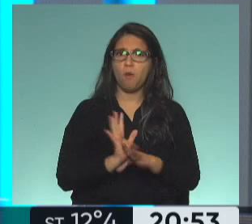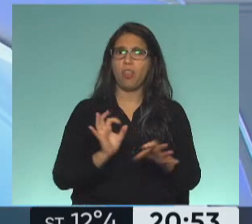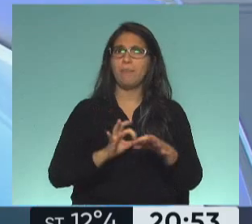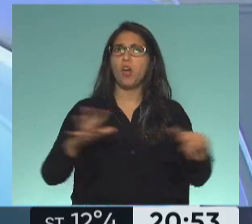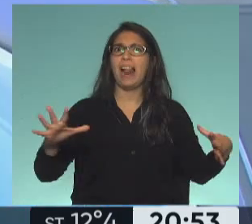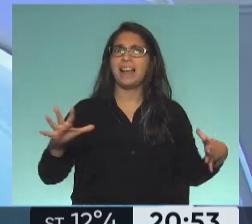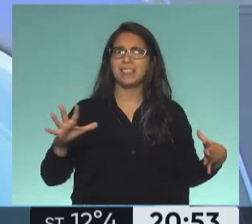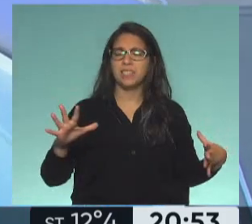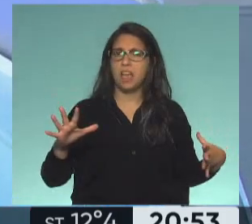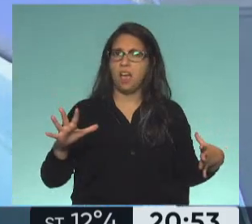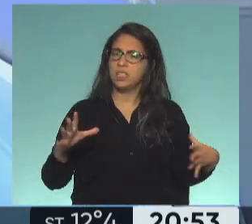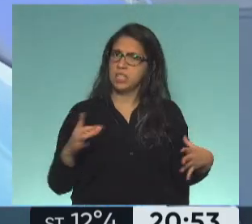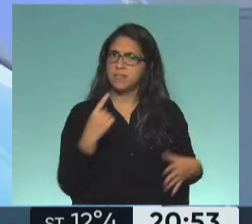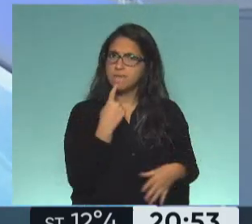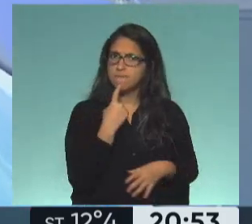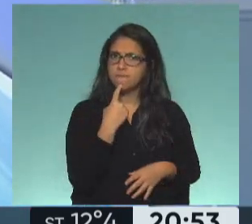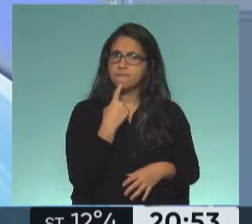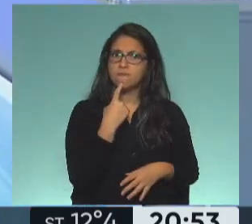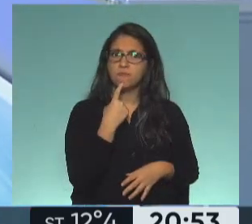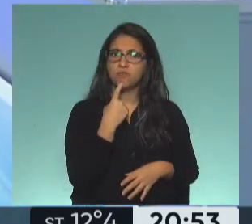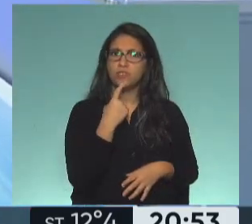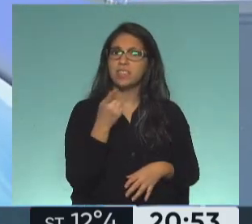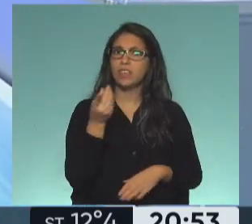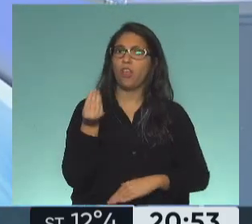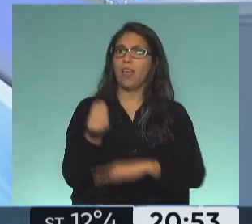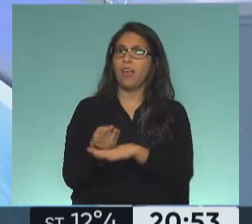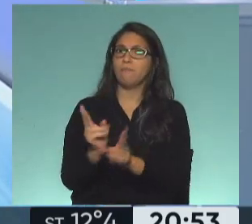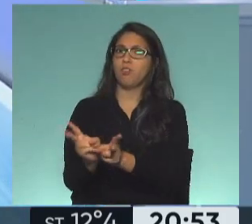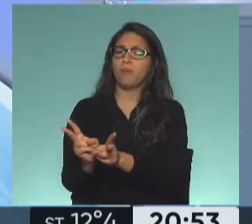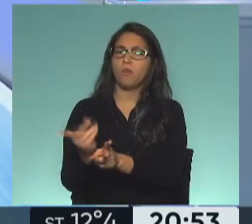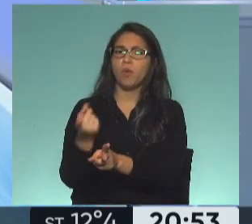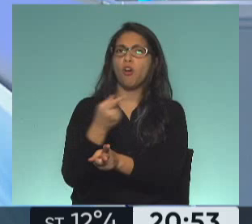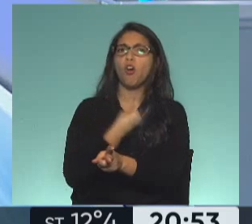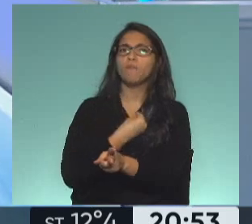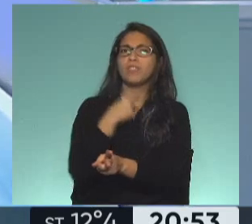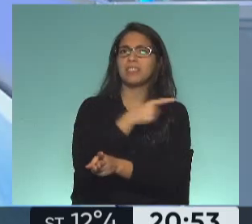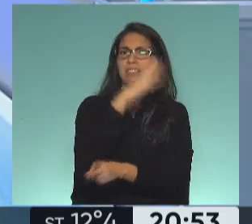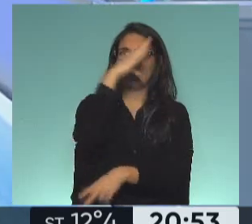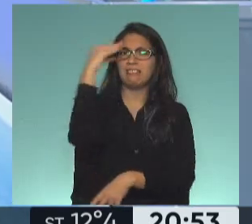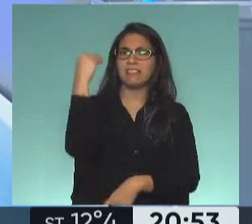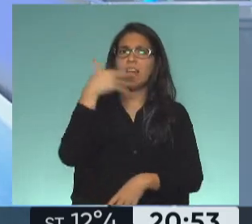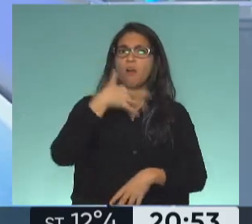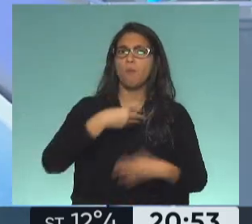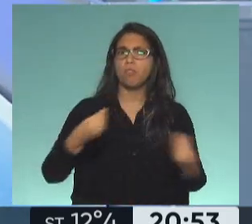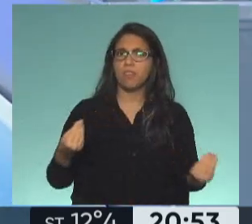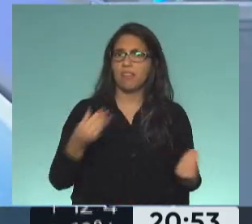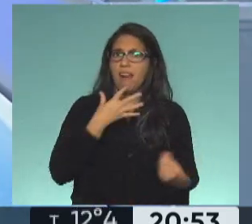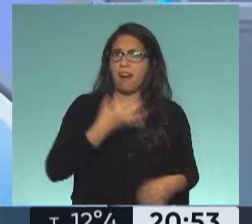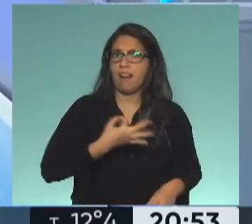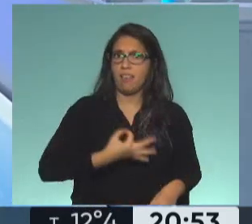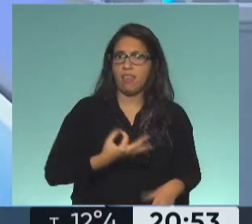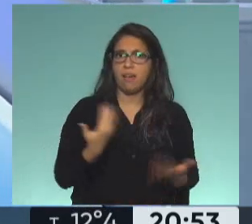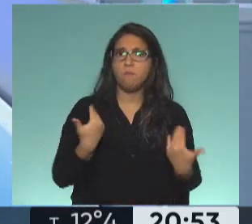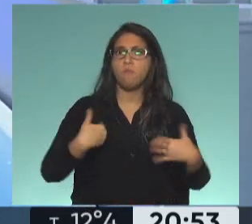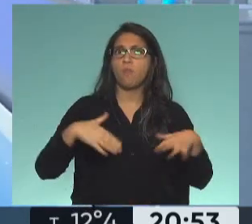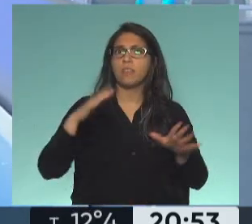democracia. Con lo cual, en la agenda de la proscripción le prestaría atención por lo menos a cómo ella percibe y cómo ella interpreta la realidad y las posibilidades